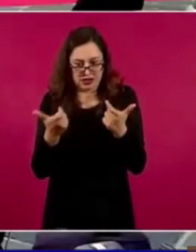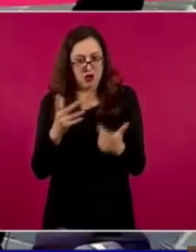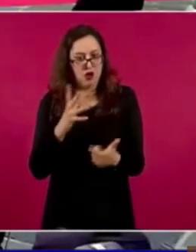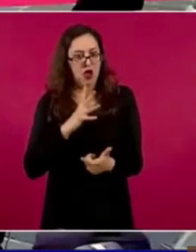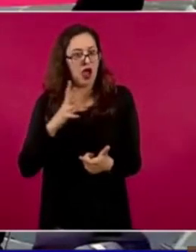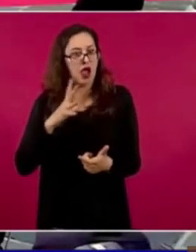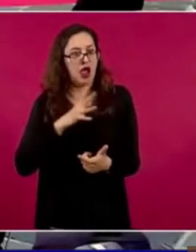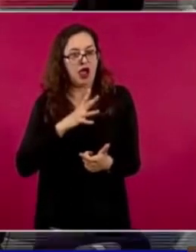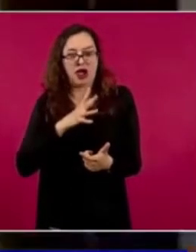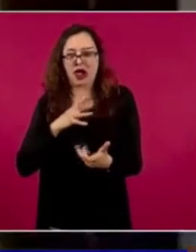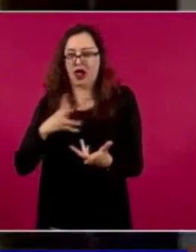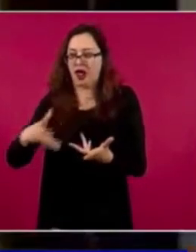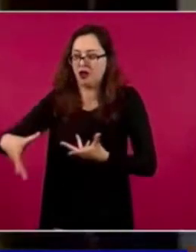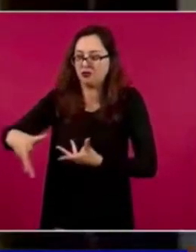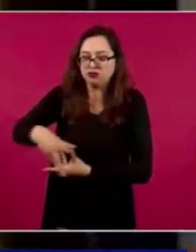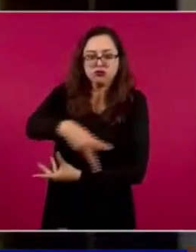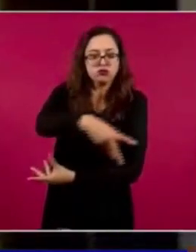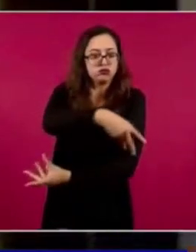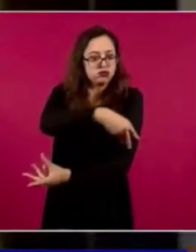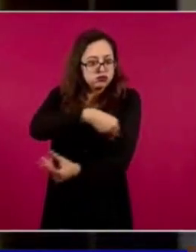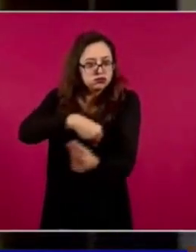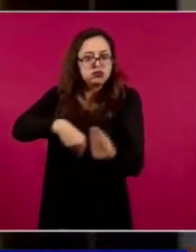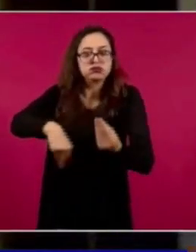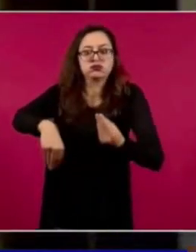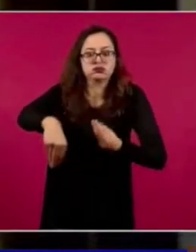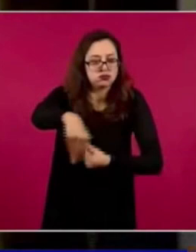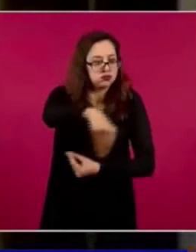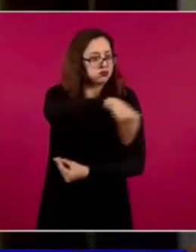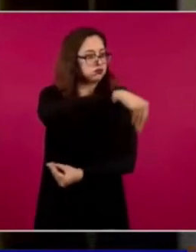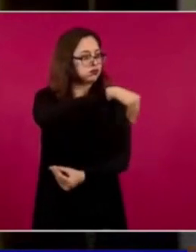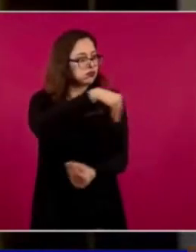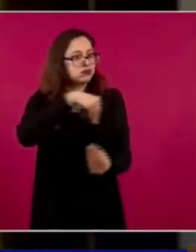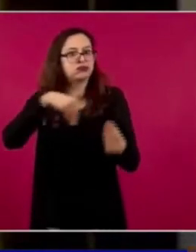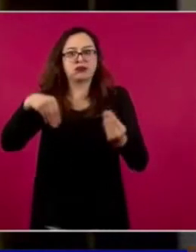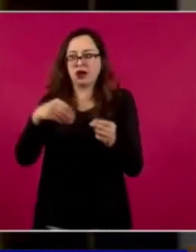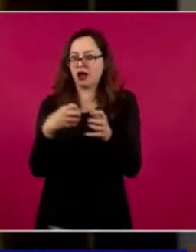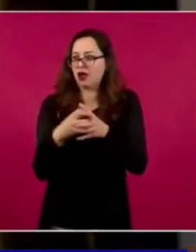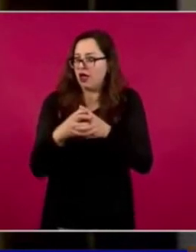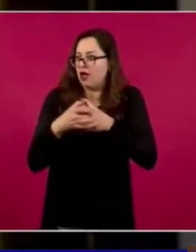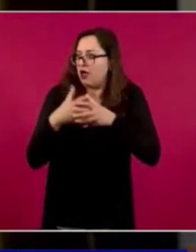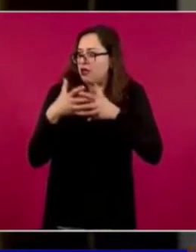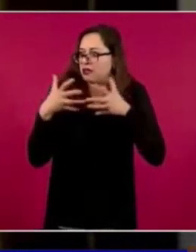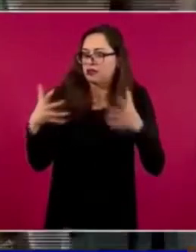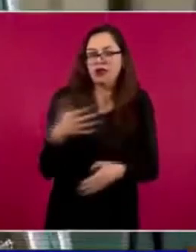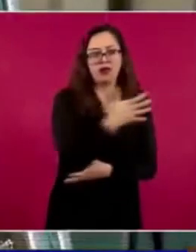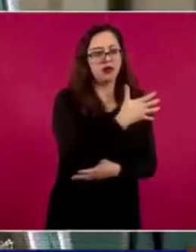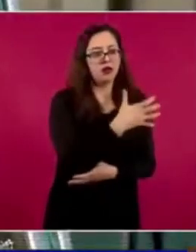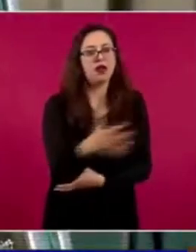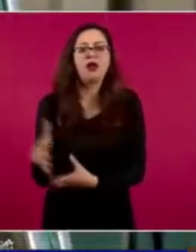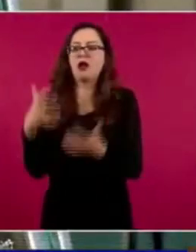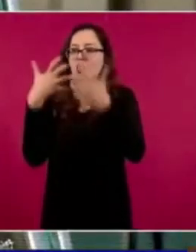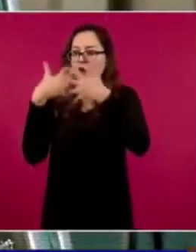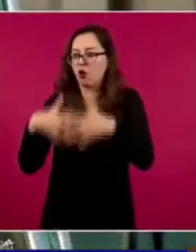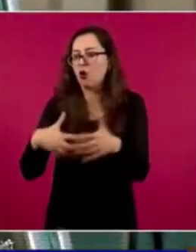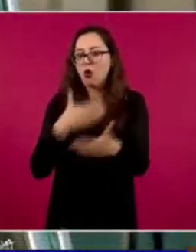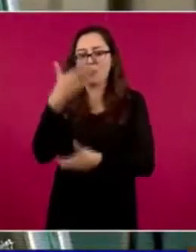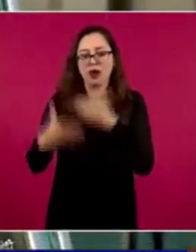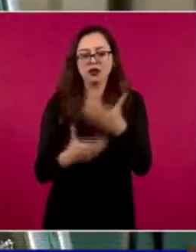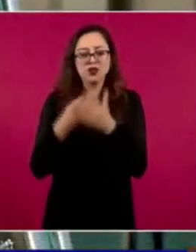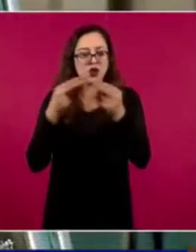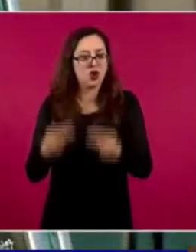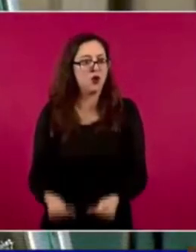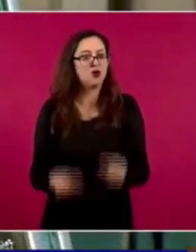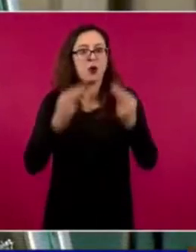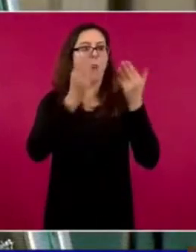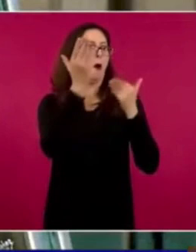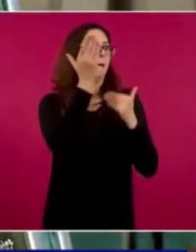aumentará en proporciones colosales. Y la industria, la agricultura, el comercio, todo